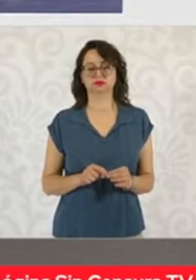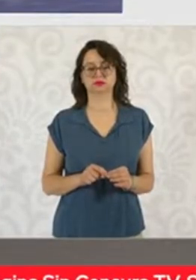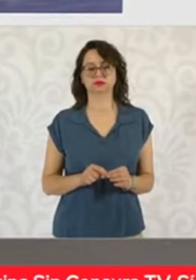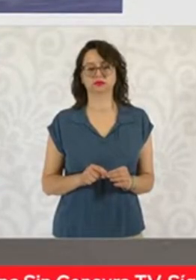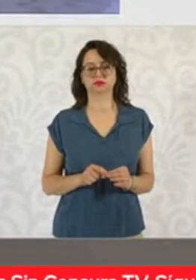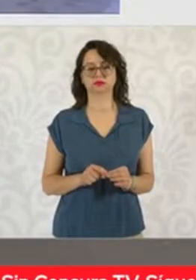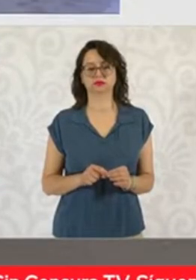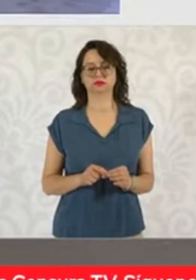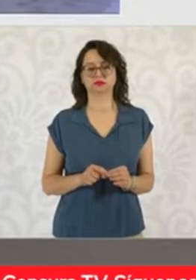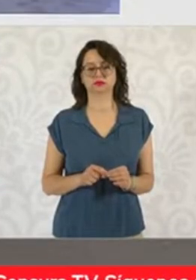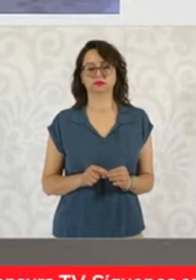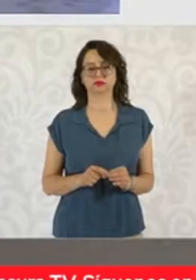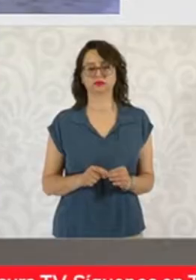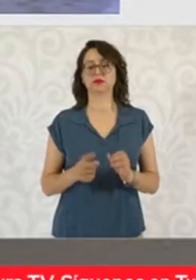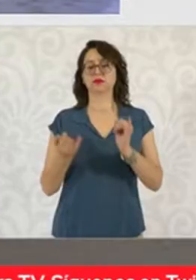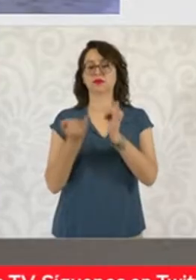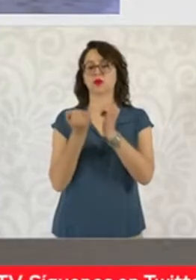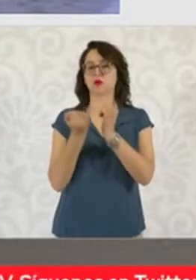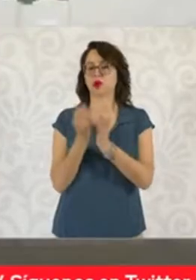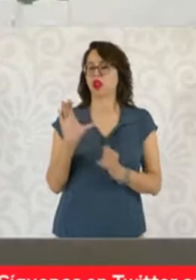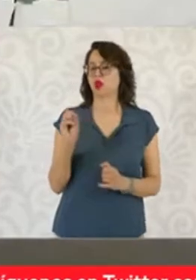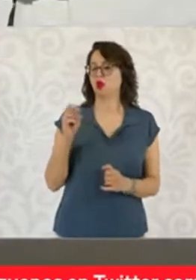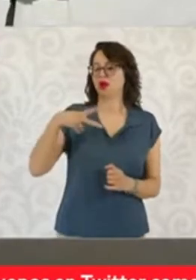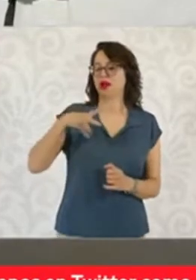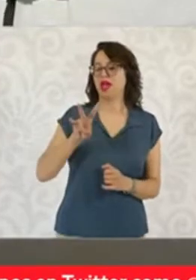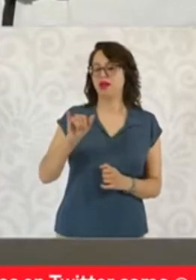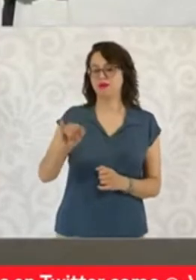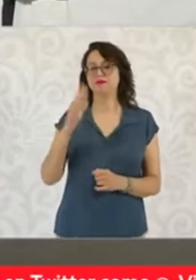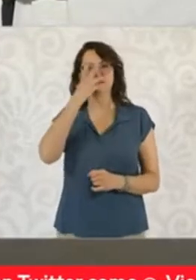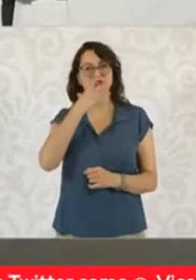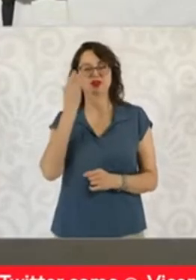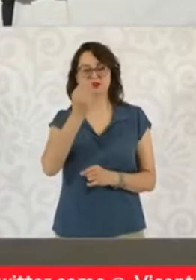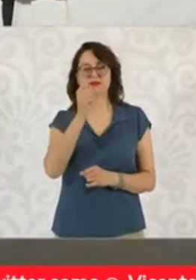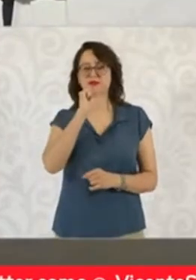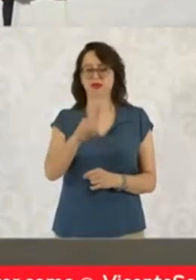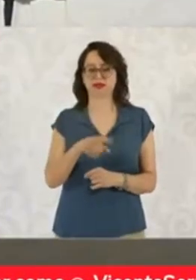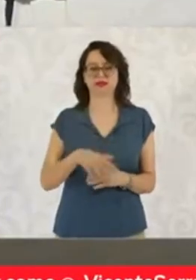Están igual de bonitos que los de la CONAVI. Eso es cuanto, Presidenta. Gracias.